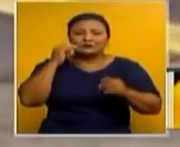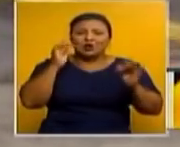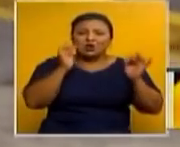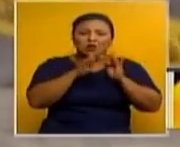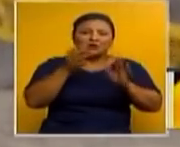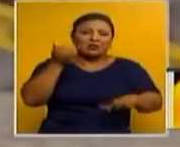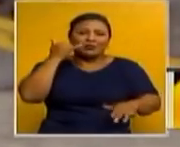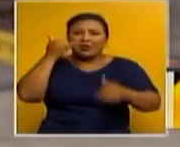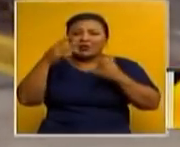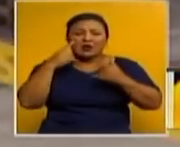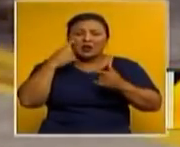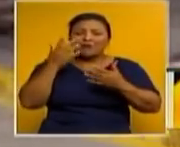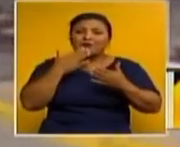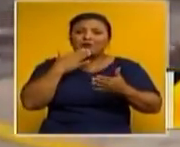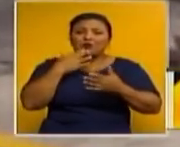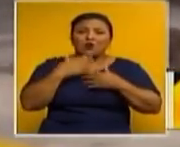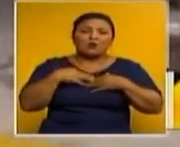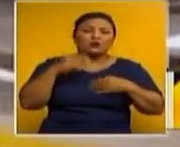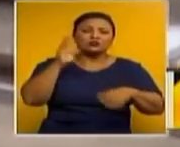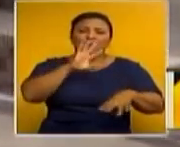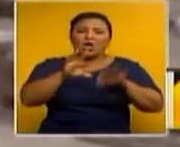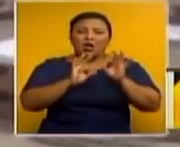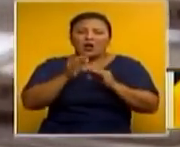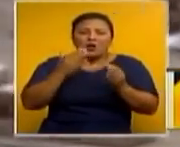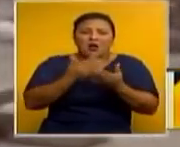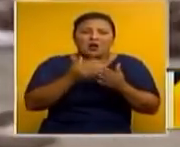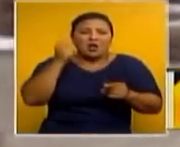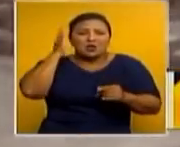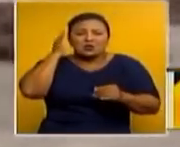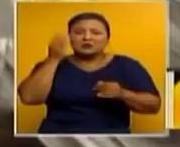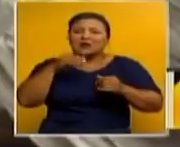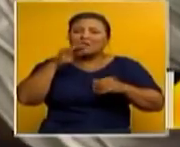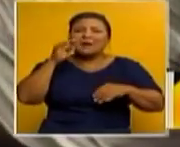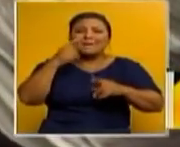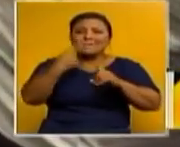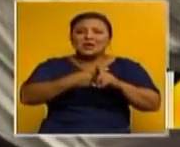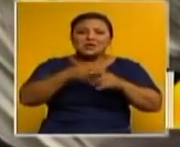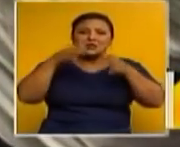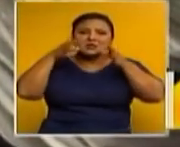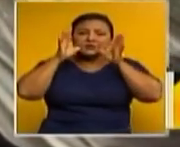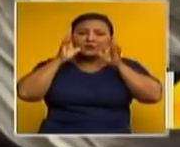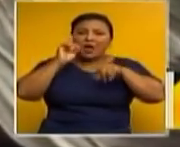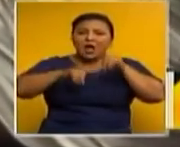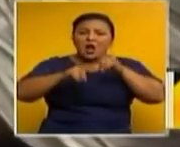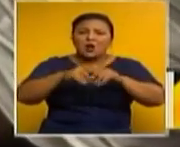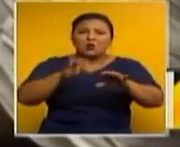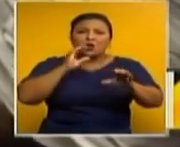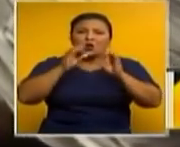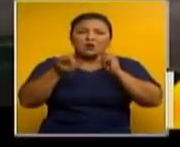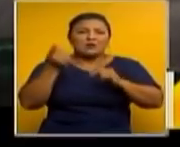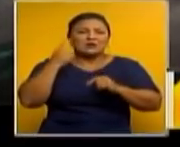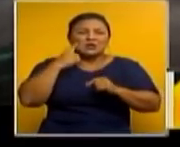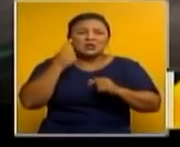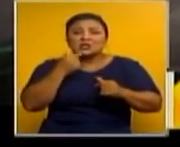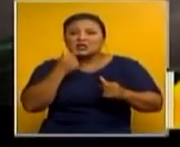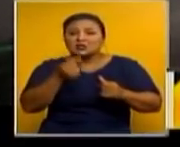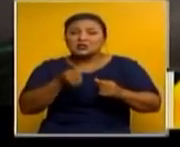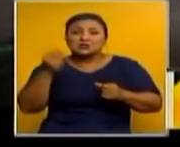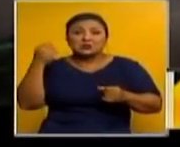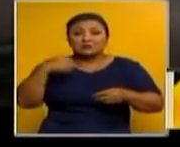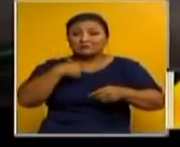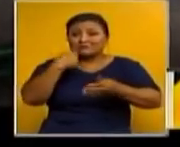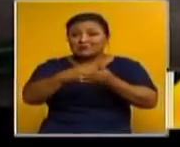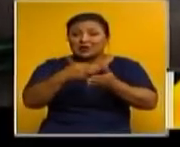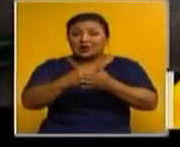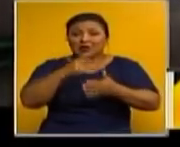el proceso de la narcoavioneta, descubierta en San Vicente en el mes de diciembre. En algunas conversaciones le habrían ofrecido $300,000